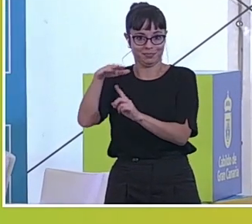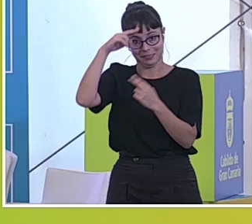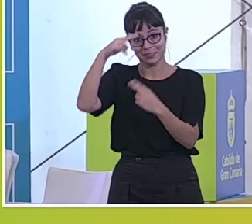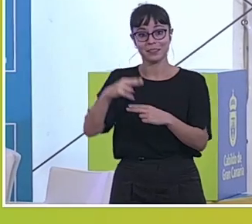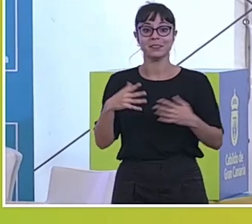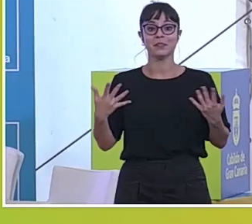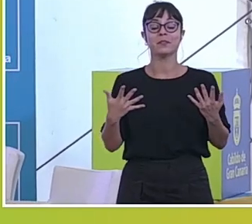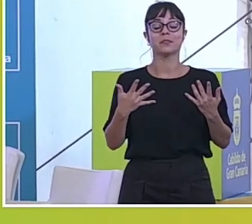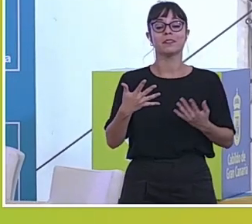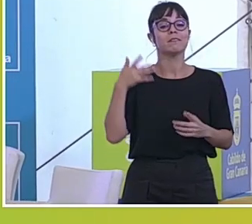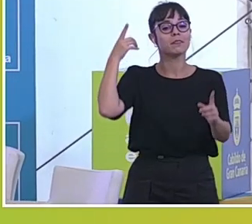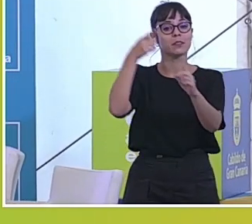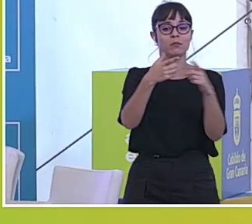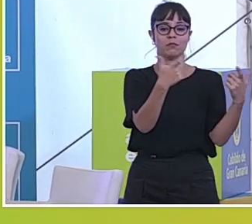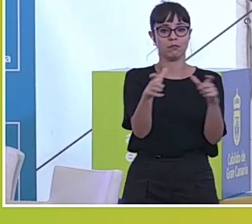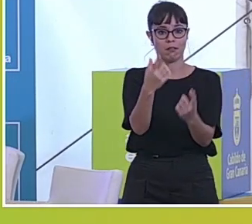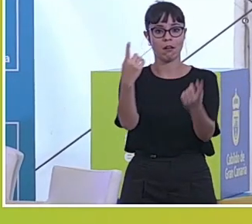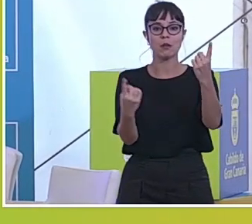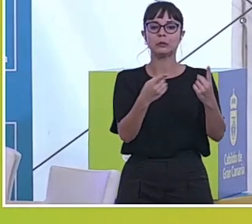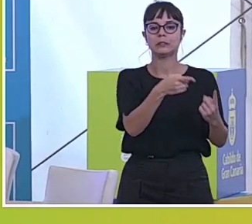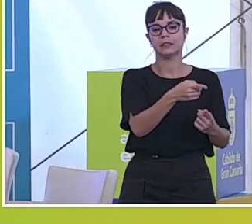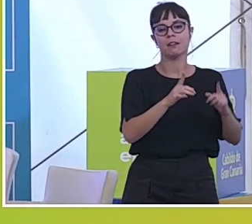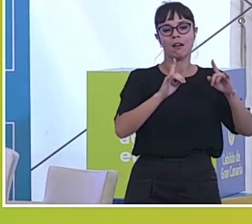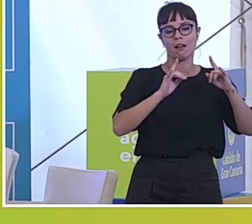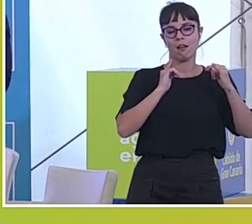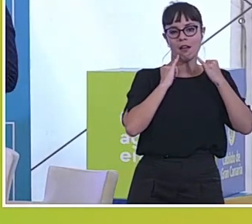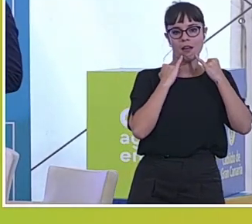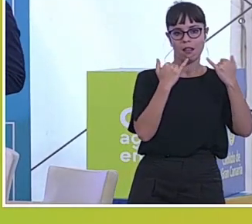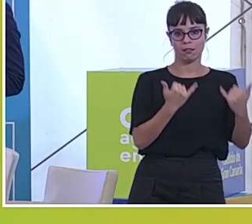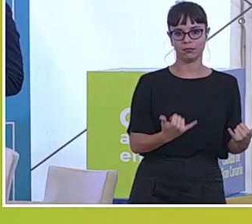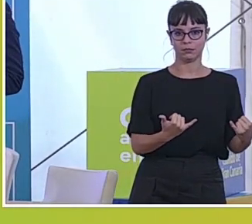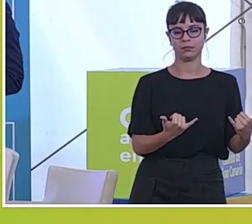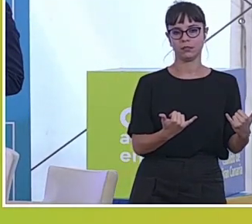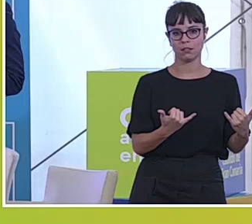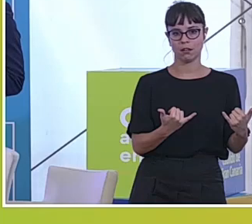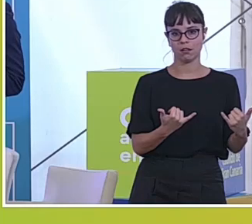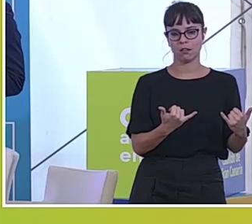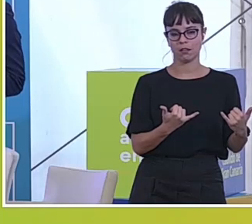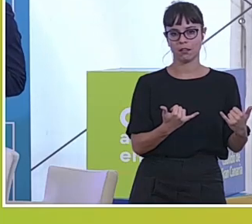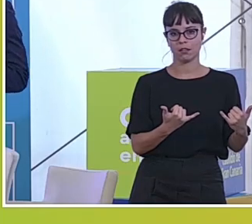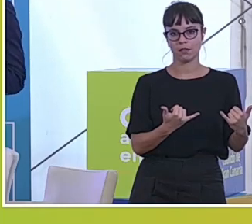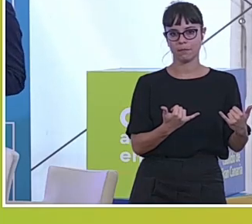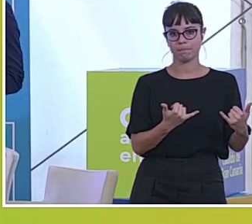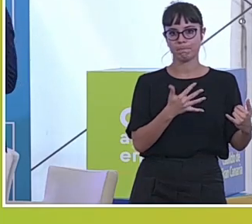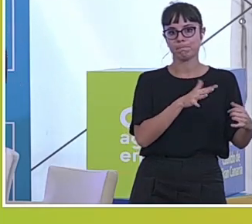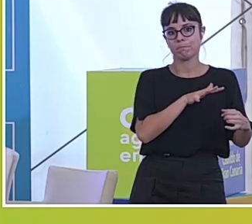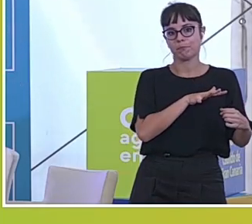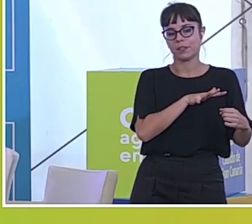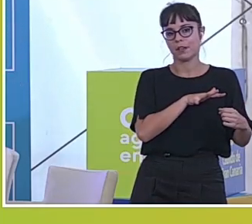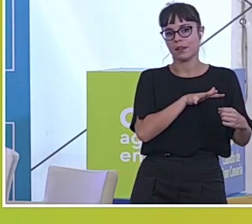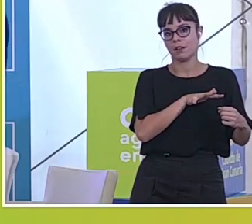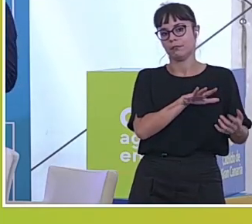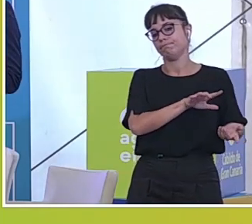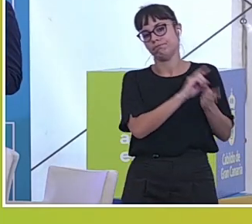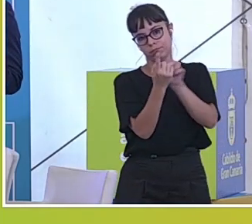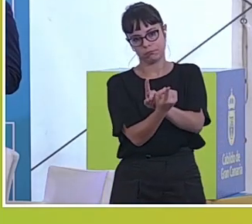que la electrificación pues, no es tan competitiva, ¿vale? Y me refiero sobre todo a los vehículos que son demasiado pesados, ¿vale?